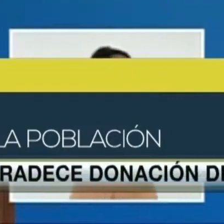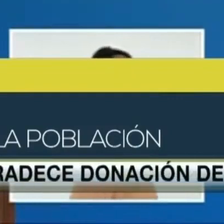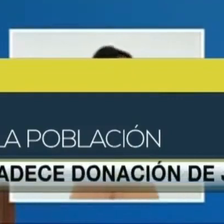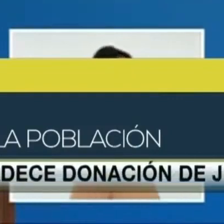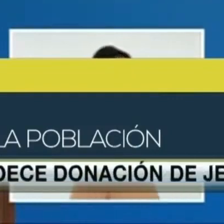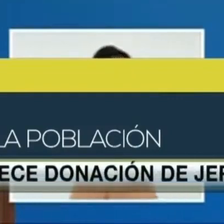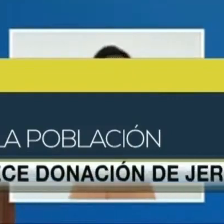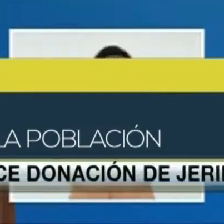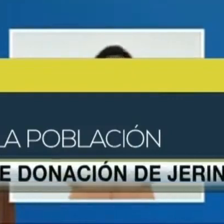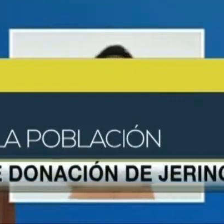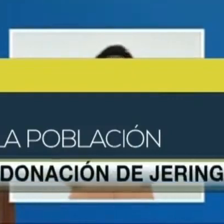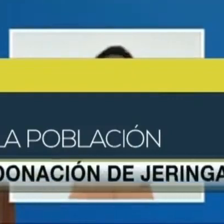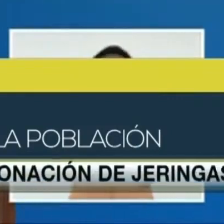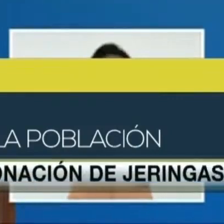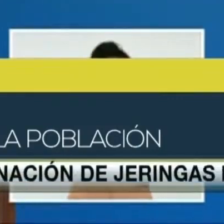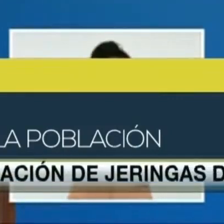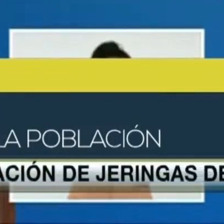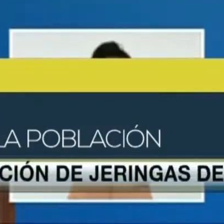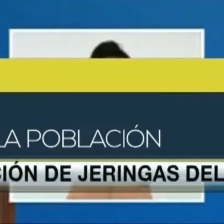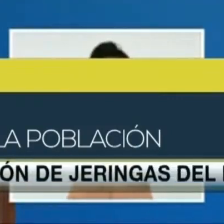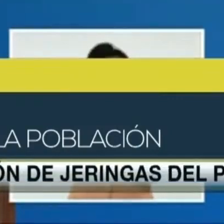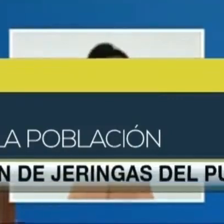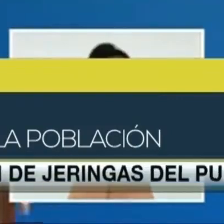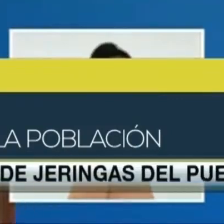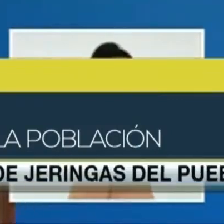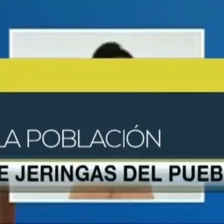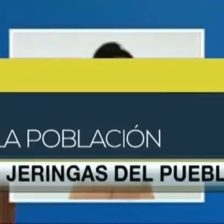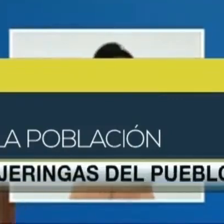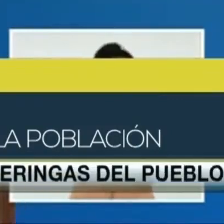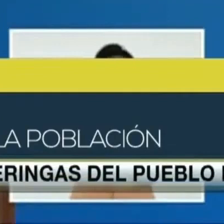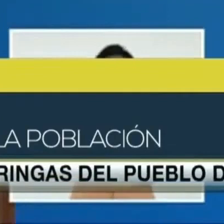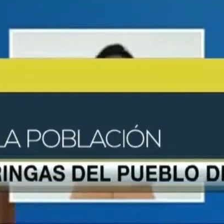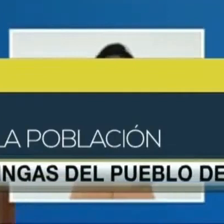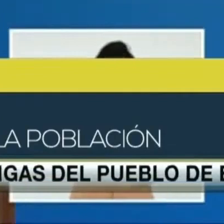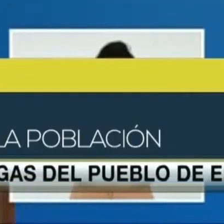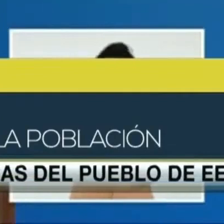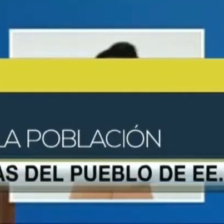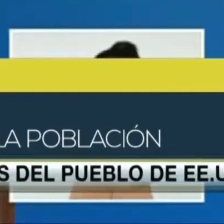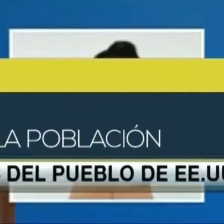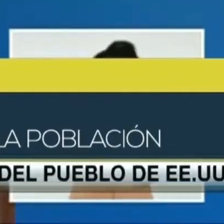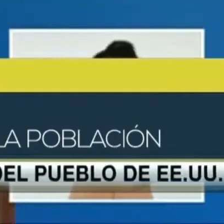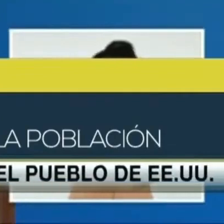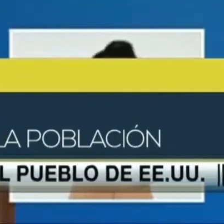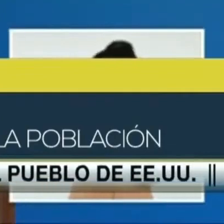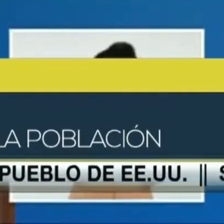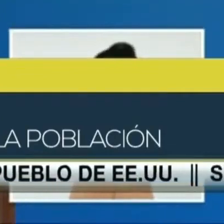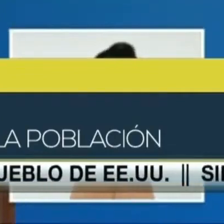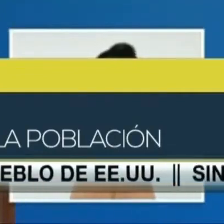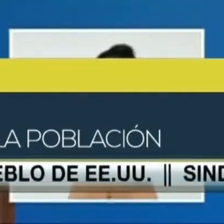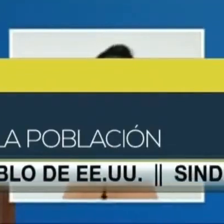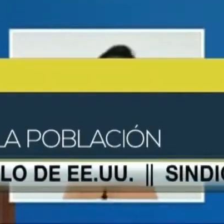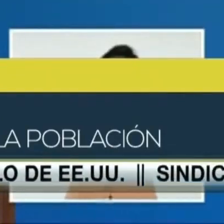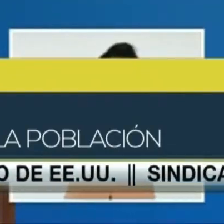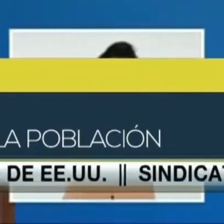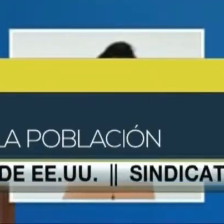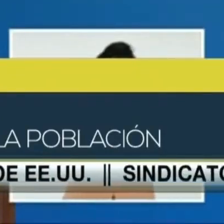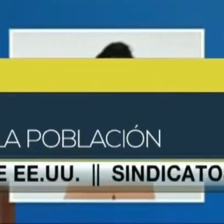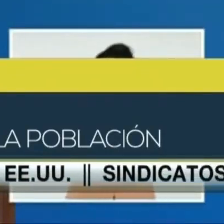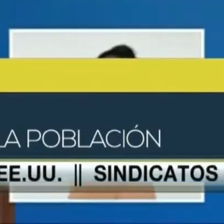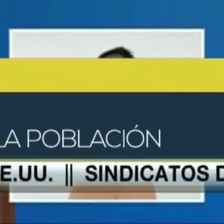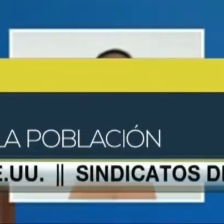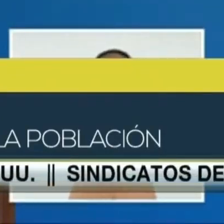el objetivo es asegurar que los fondos lleguen al pueblo cubano sin que una parte de los ingresos